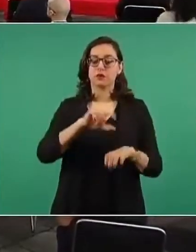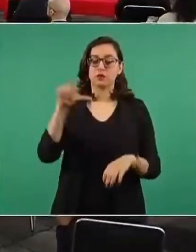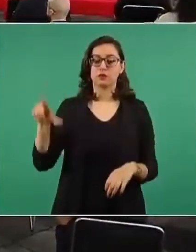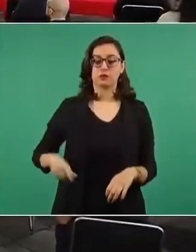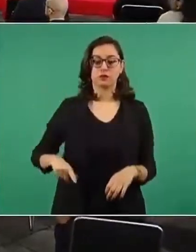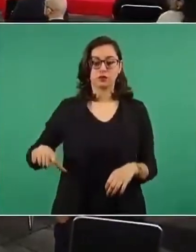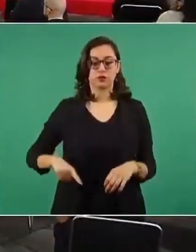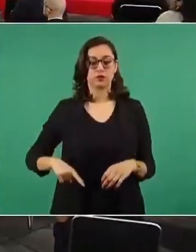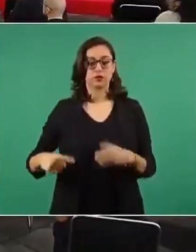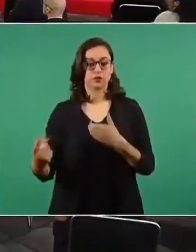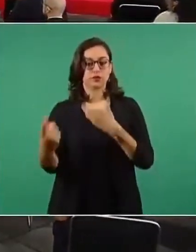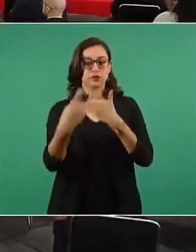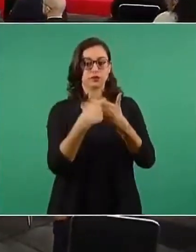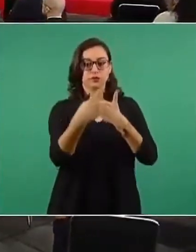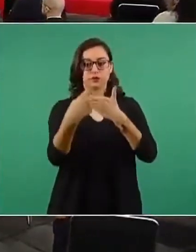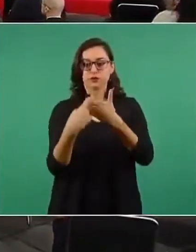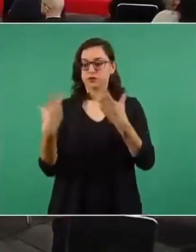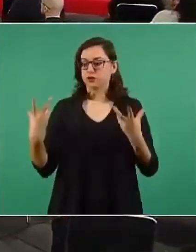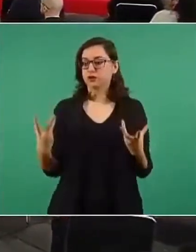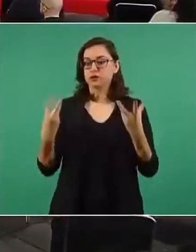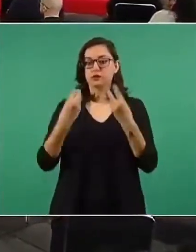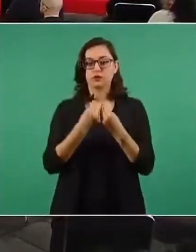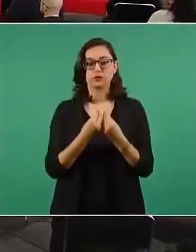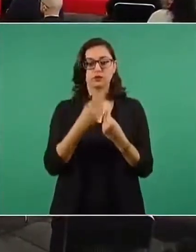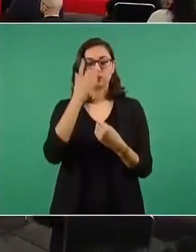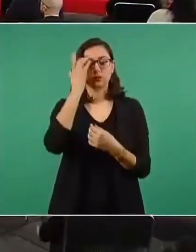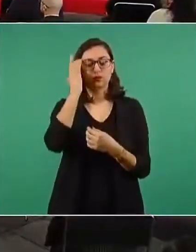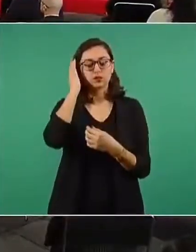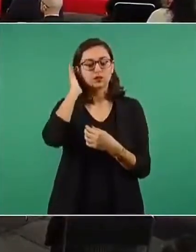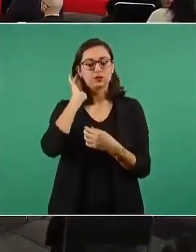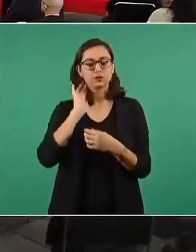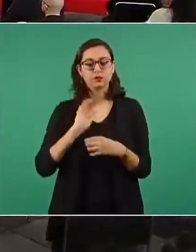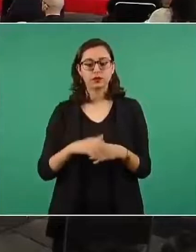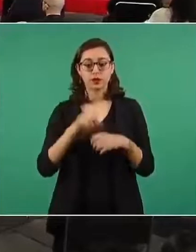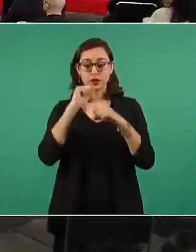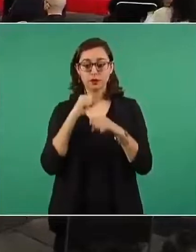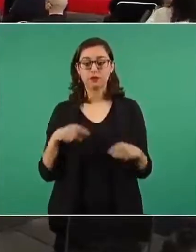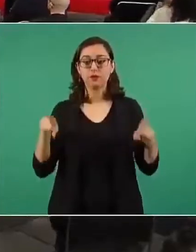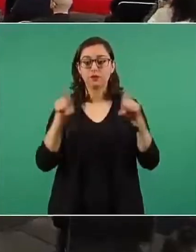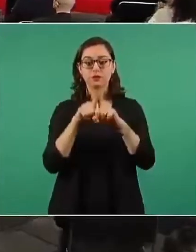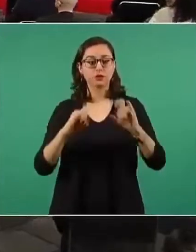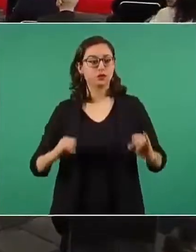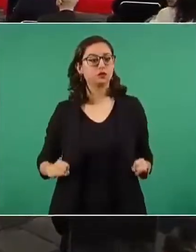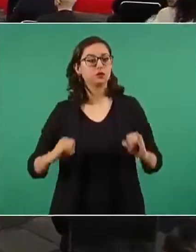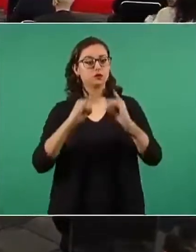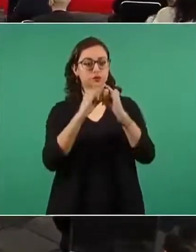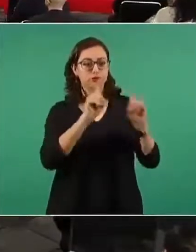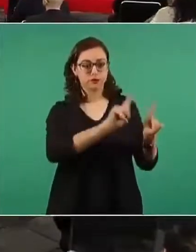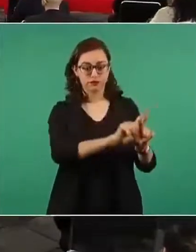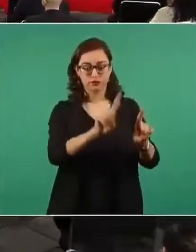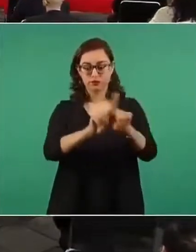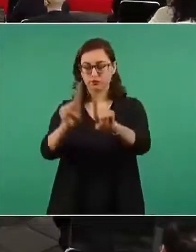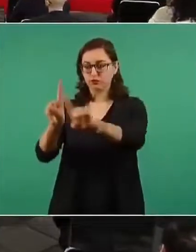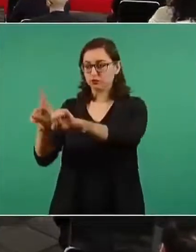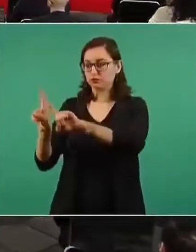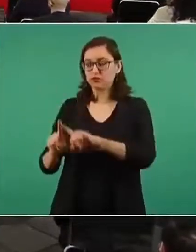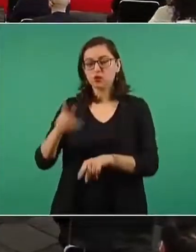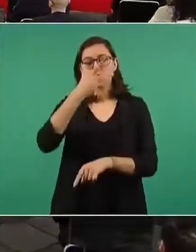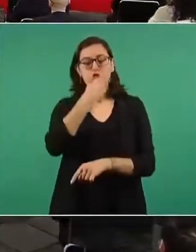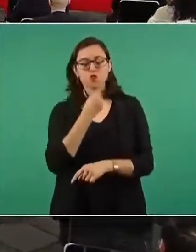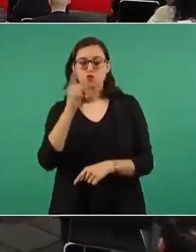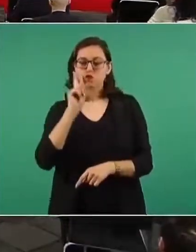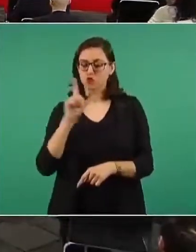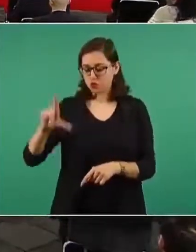¿dónde quiero centrar la atención? En algo que